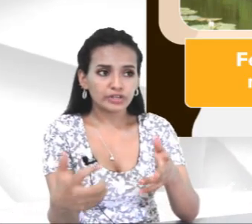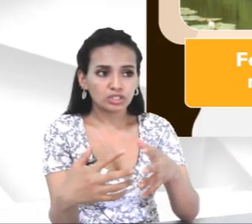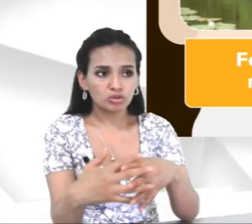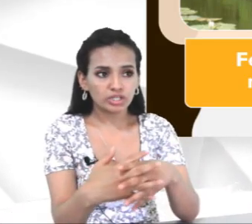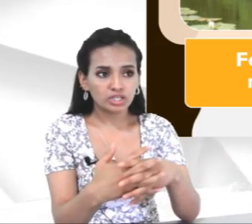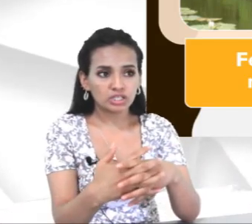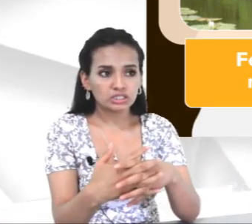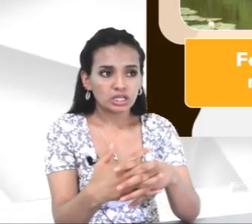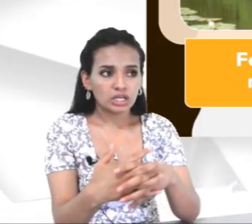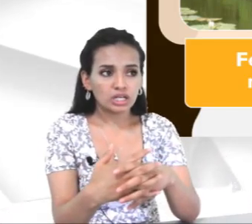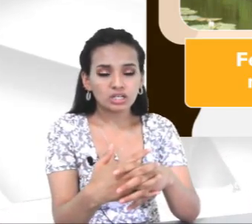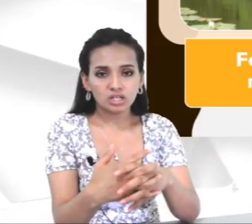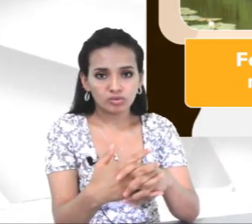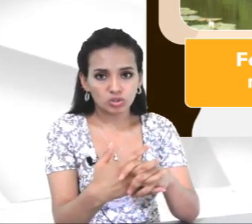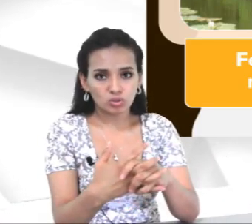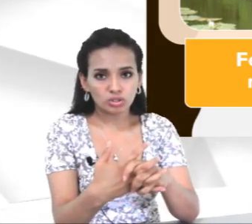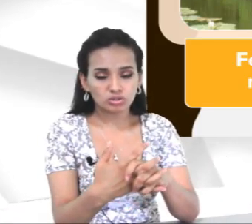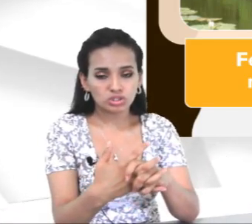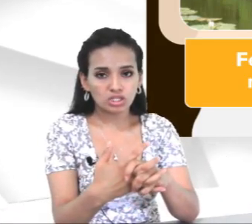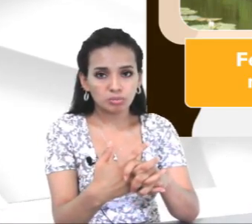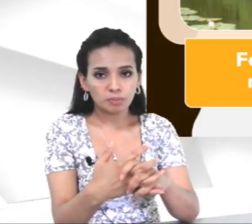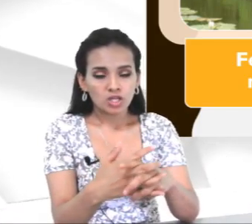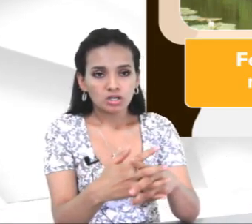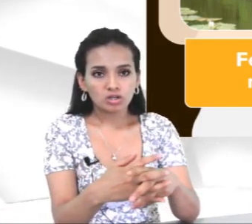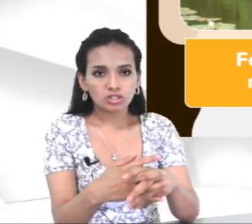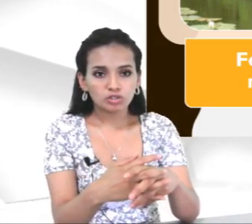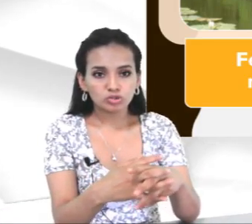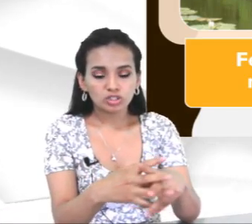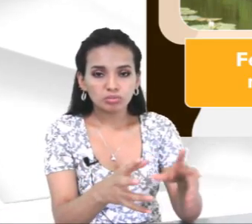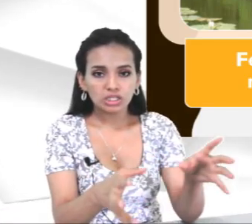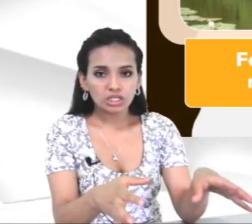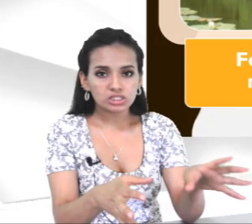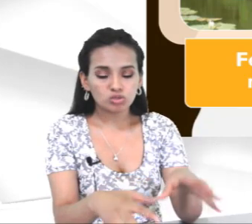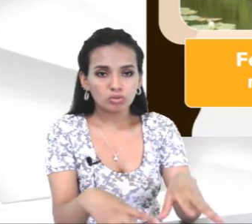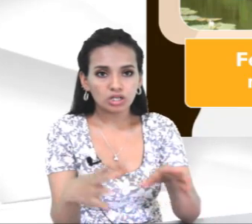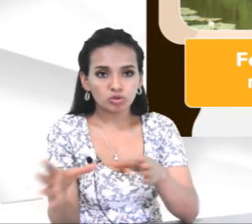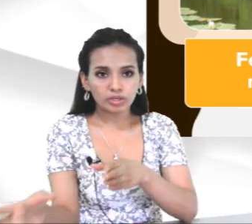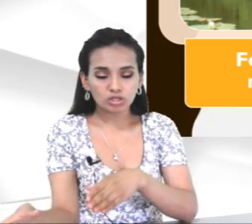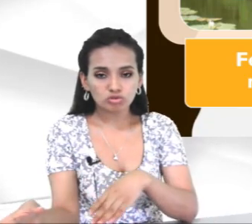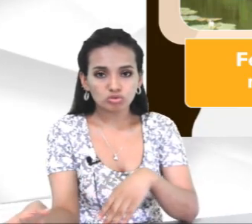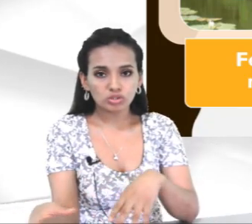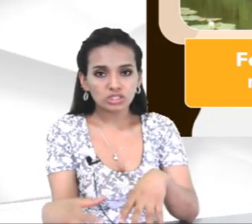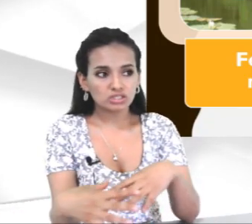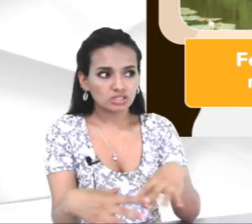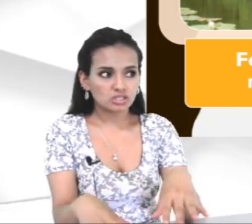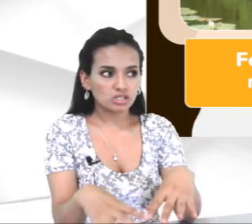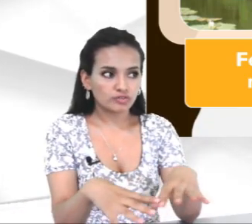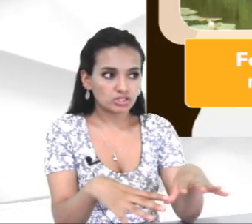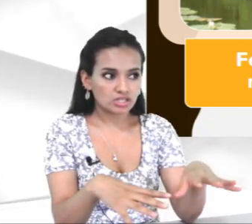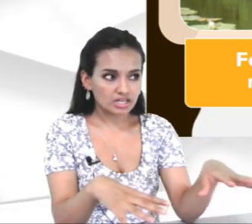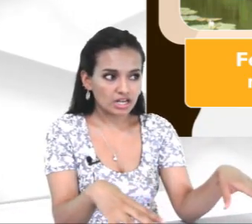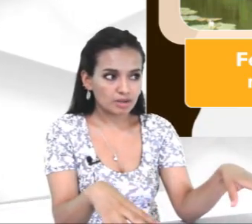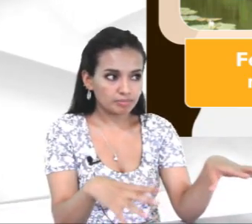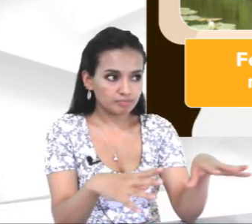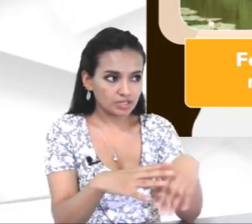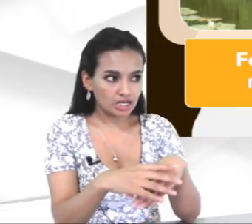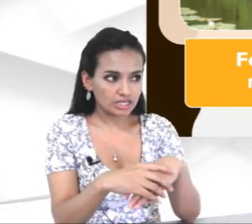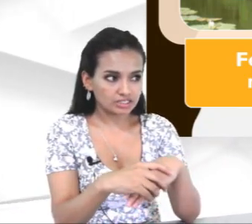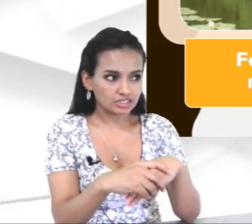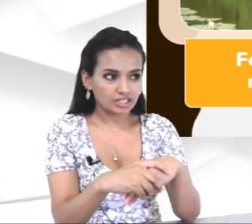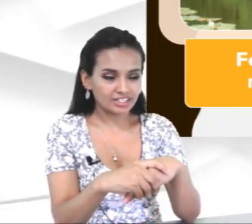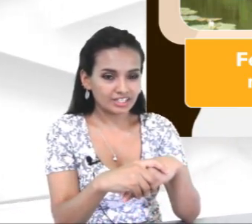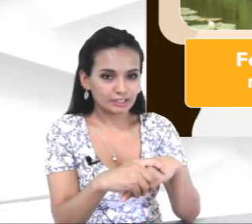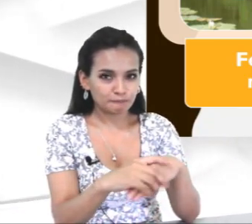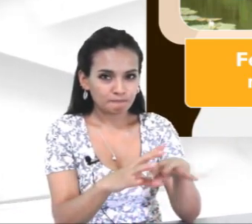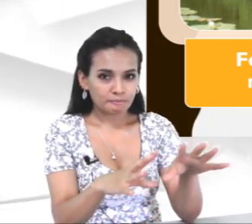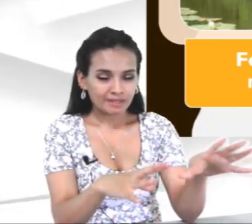afecta a lo que es el equilibrio de un ecosistema recordemos también que el ser humano para construir necesita deforestar grant gran